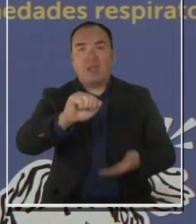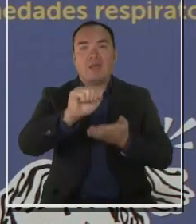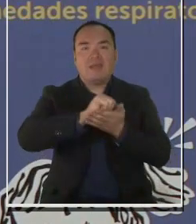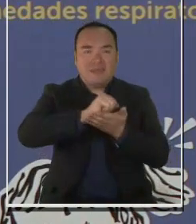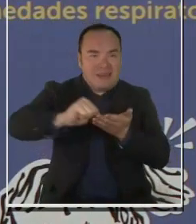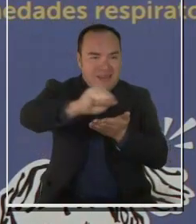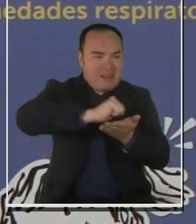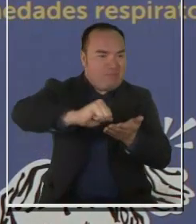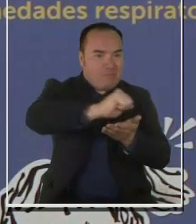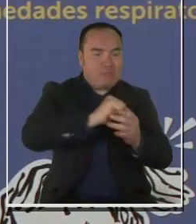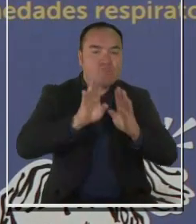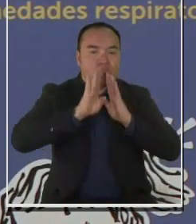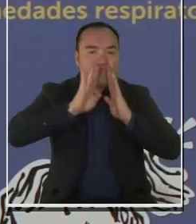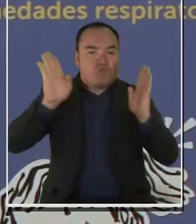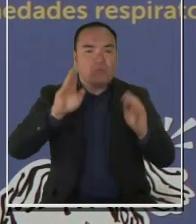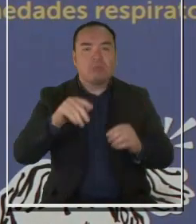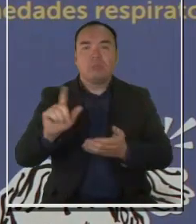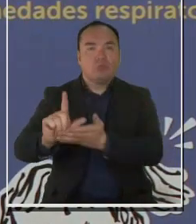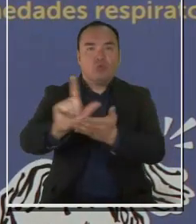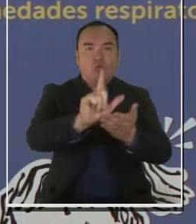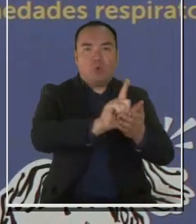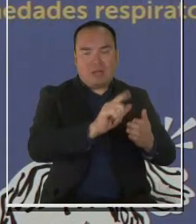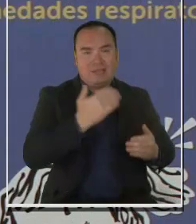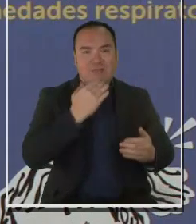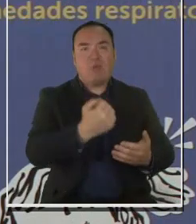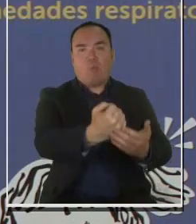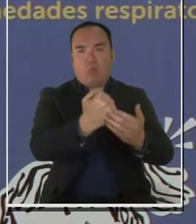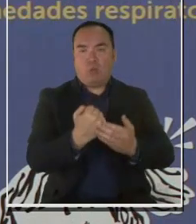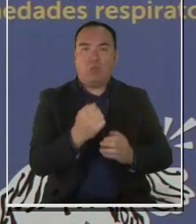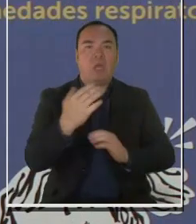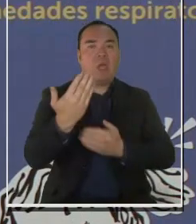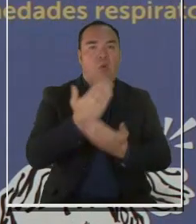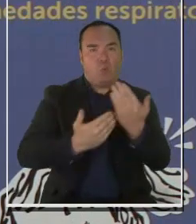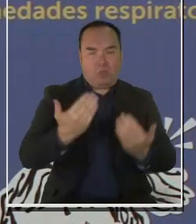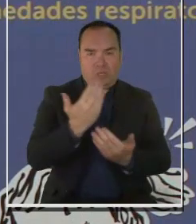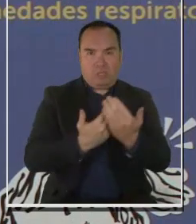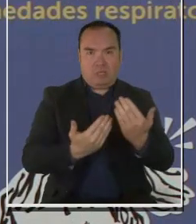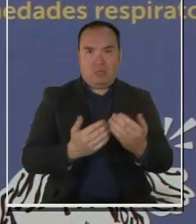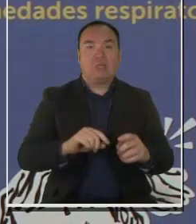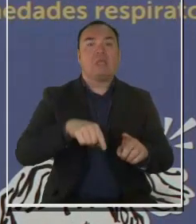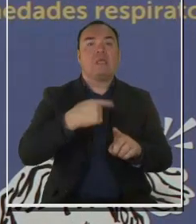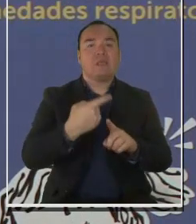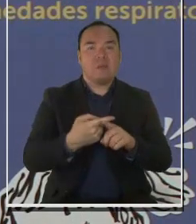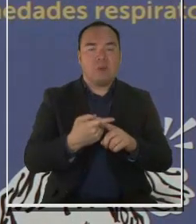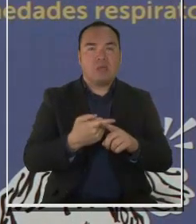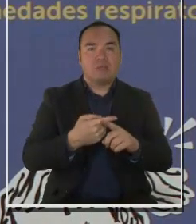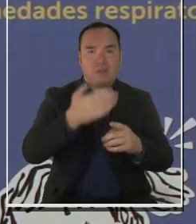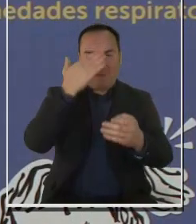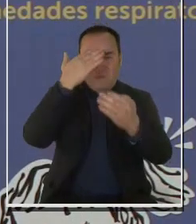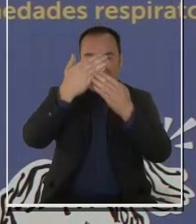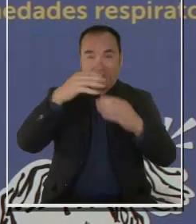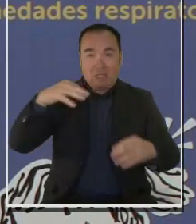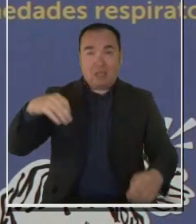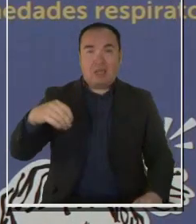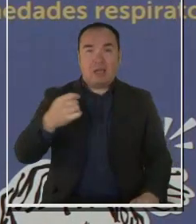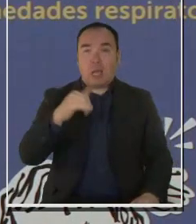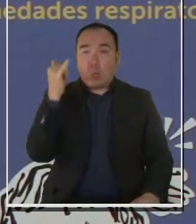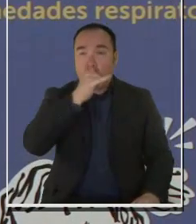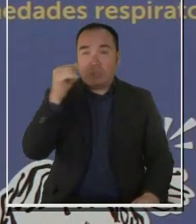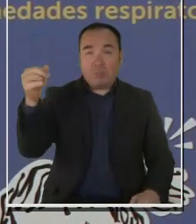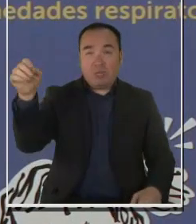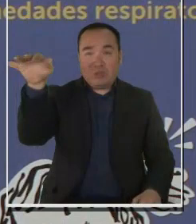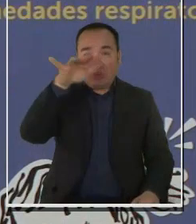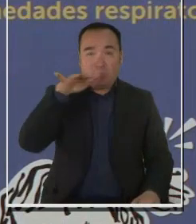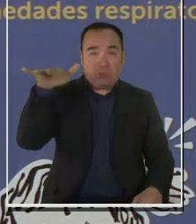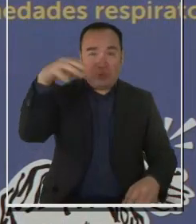ayudar a evitar estos contagios y evitar la exposición a la contaminación intradomiciliaria. Desde